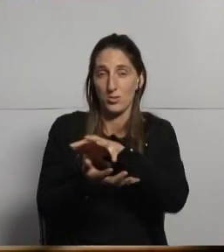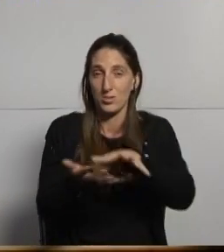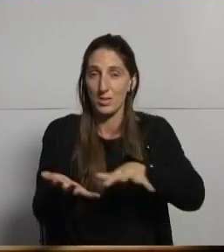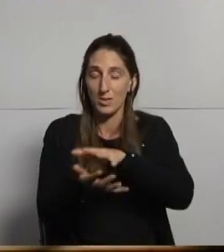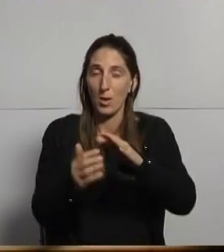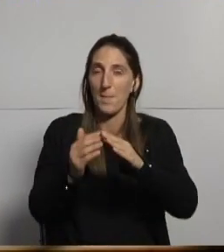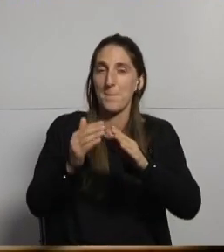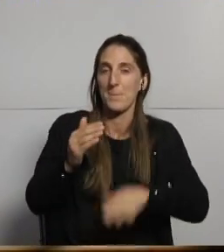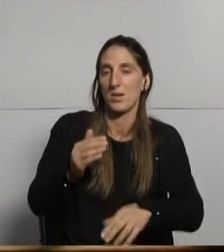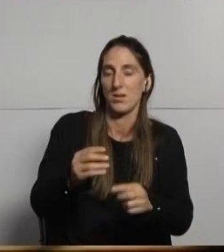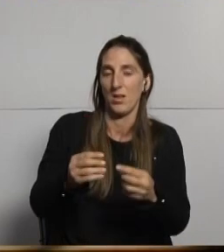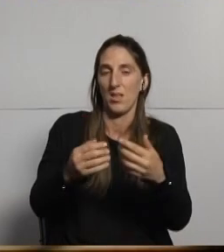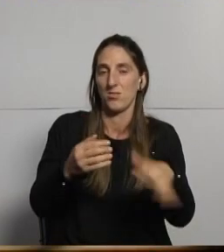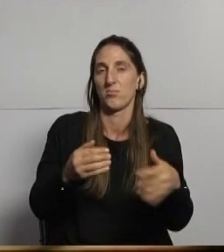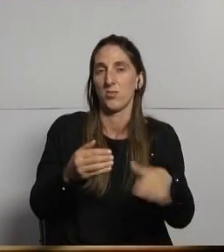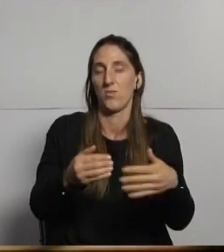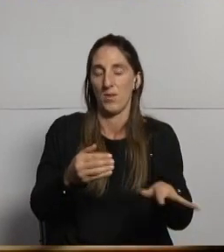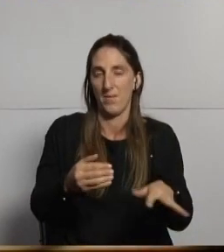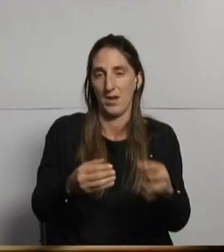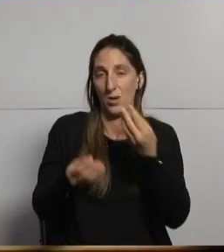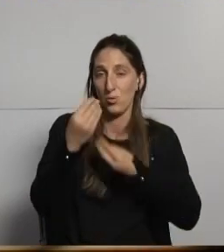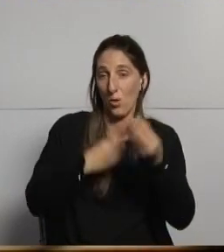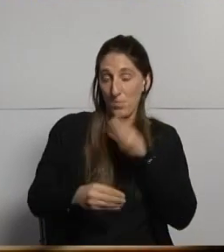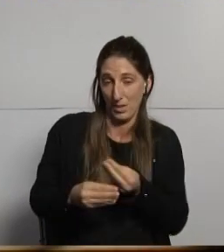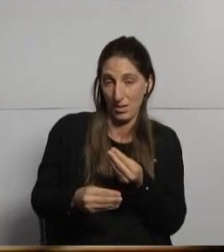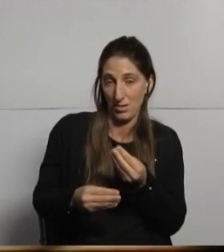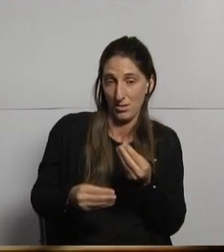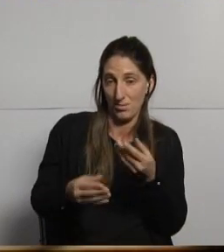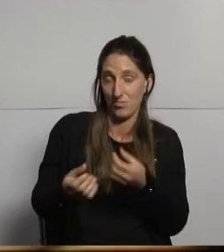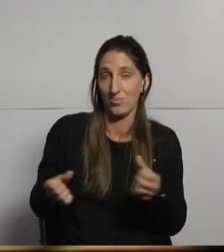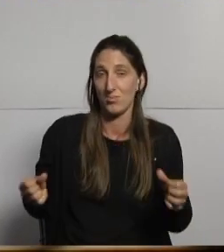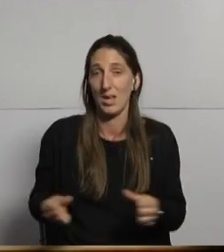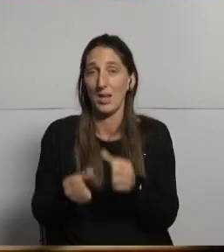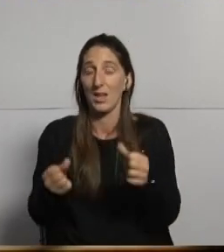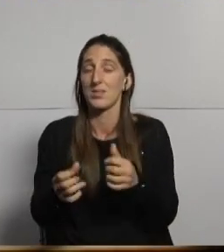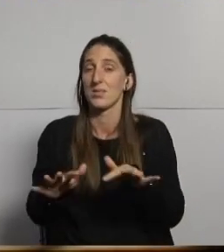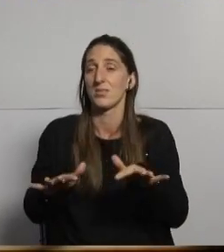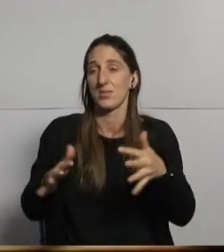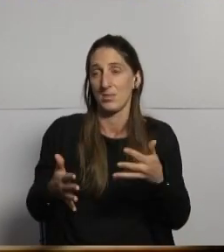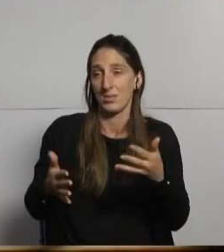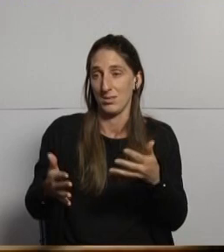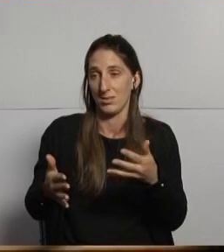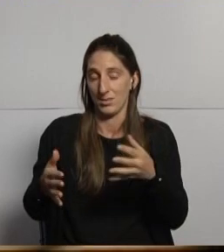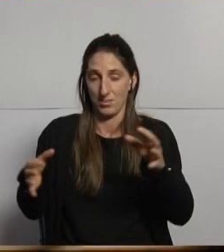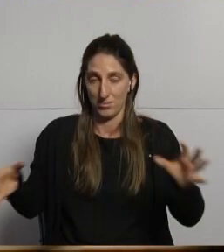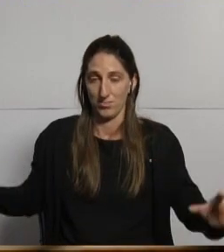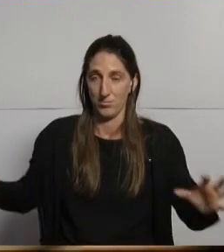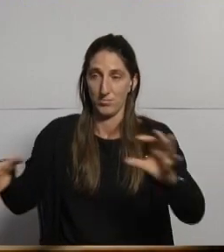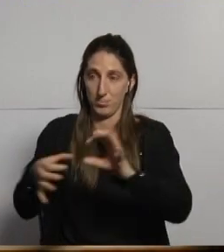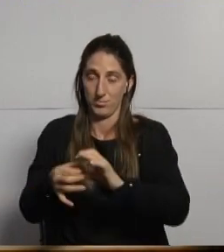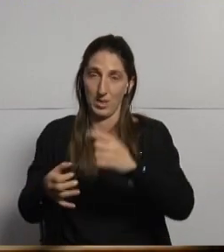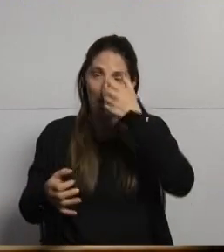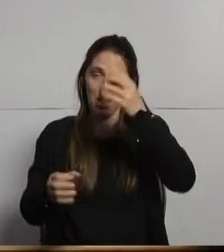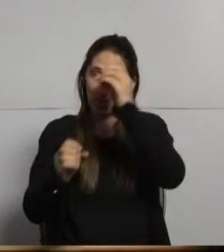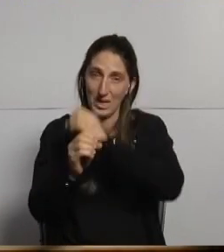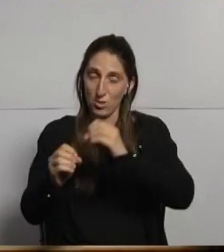estaba desperdiciando alimentos, ¿sí? Entonces lo que intenta hacer es definir una red, usando tecnología de